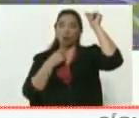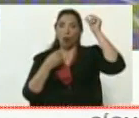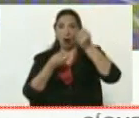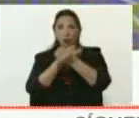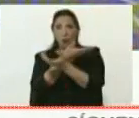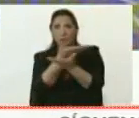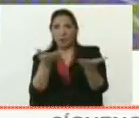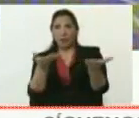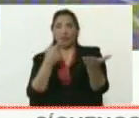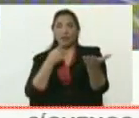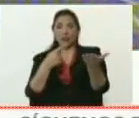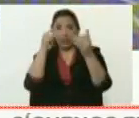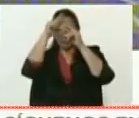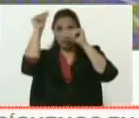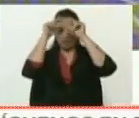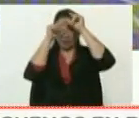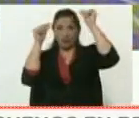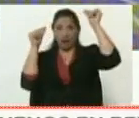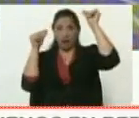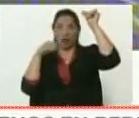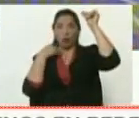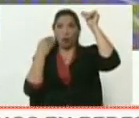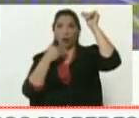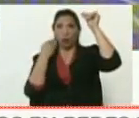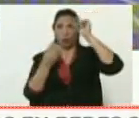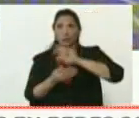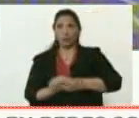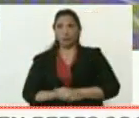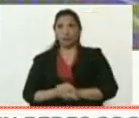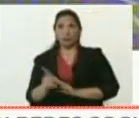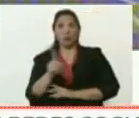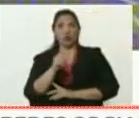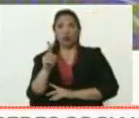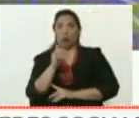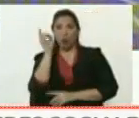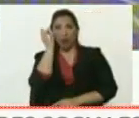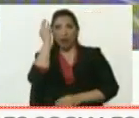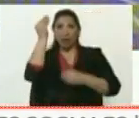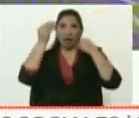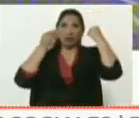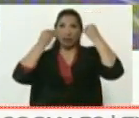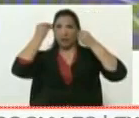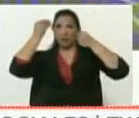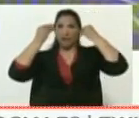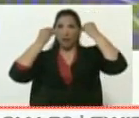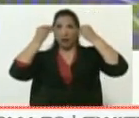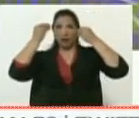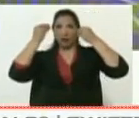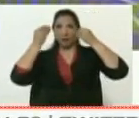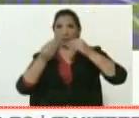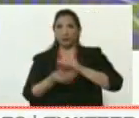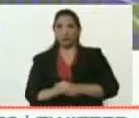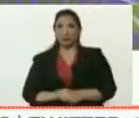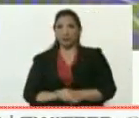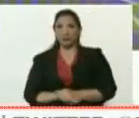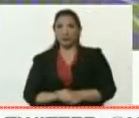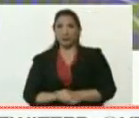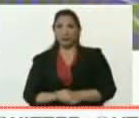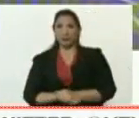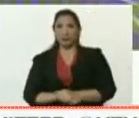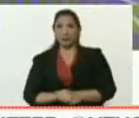Guevara, que una juventud no creativa es realmente,